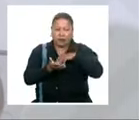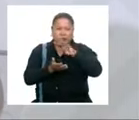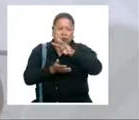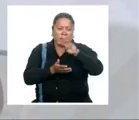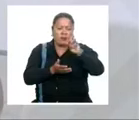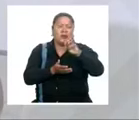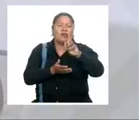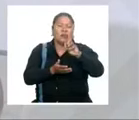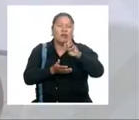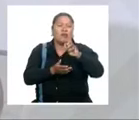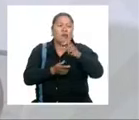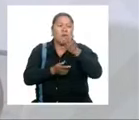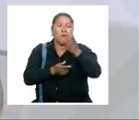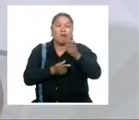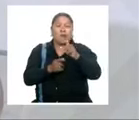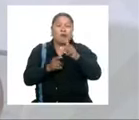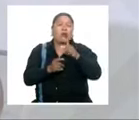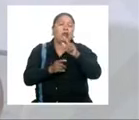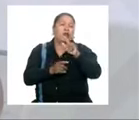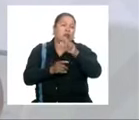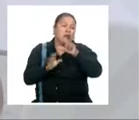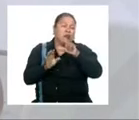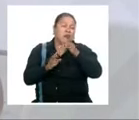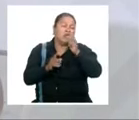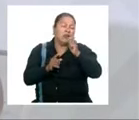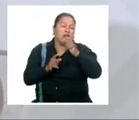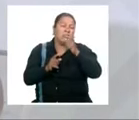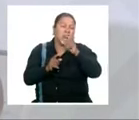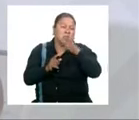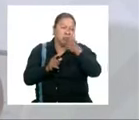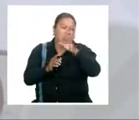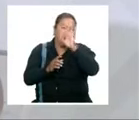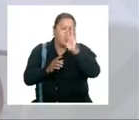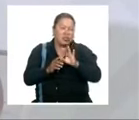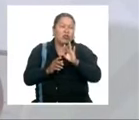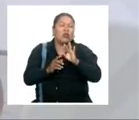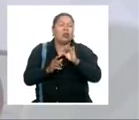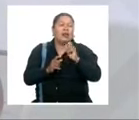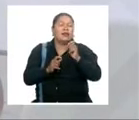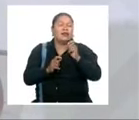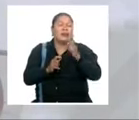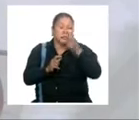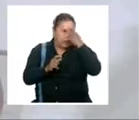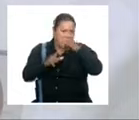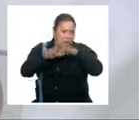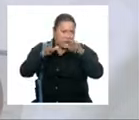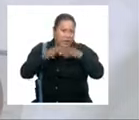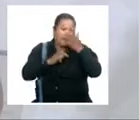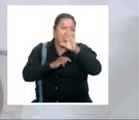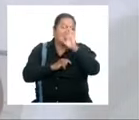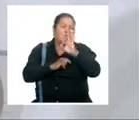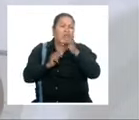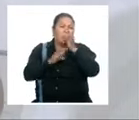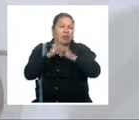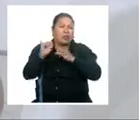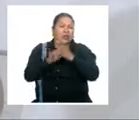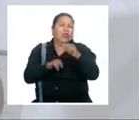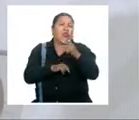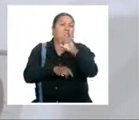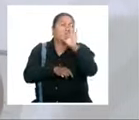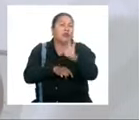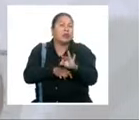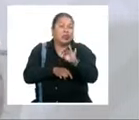300 frecuencias acumuladas, de las cuales 77% son nacionales y 10% son internacionales y